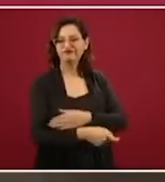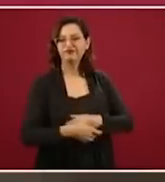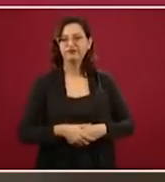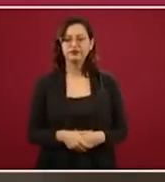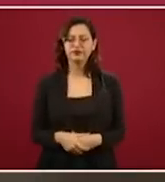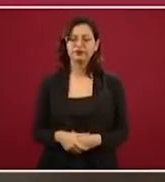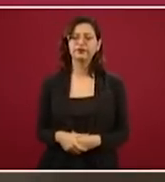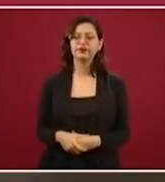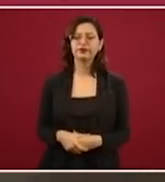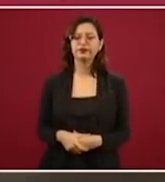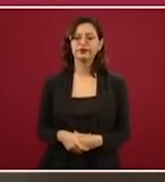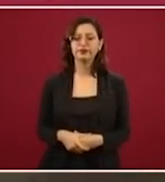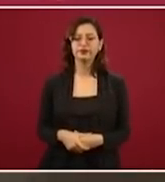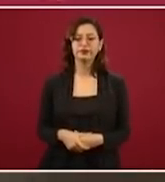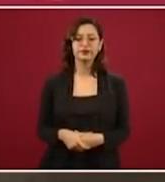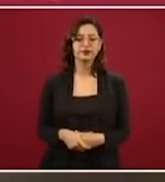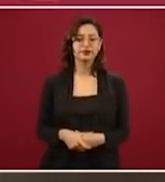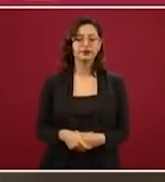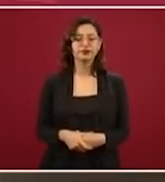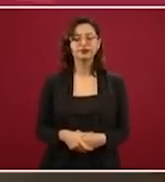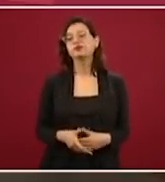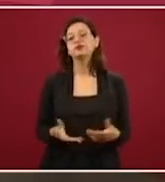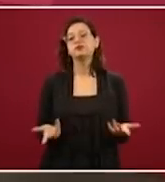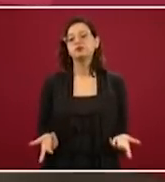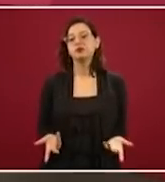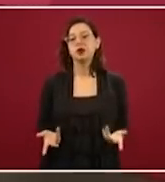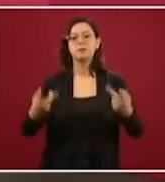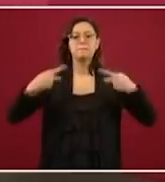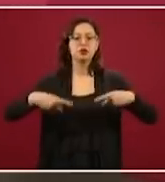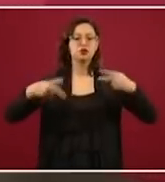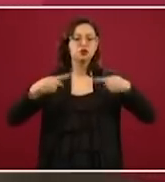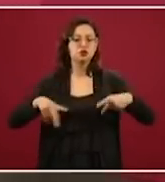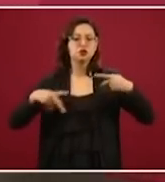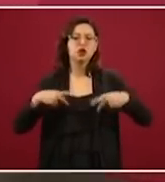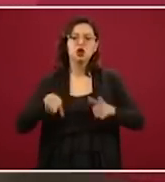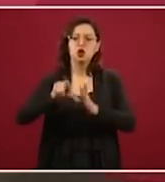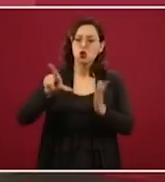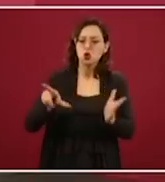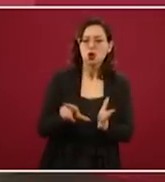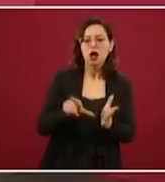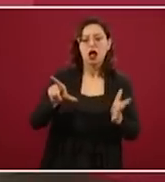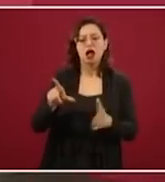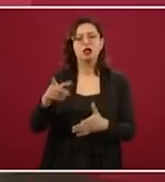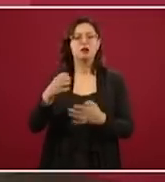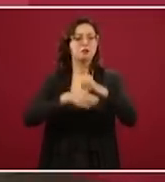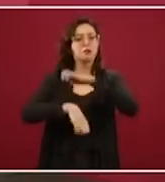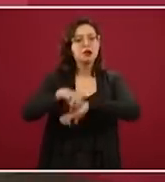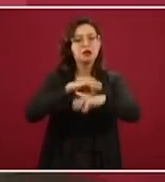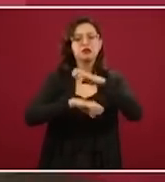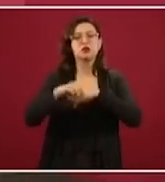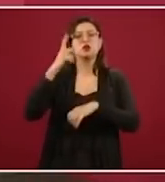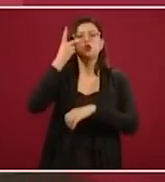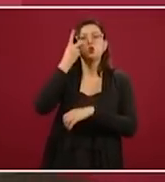y que el dueño de un establecimiento comercial, de una empresa,